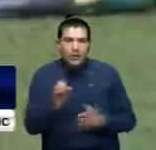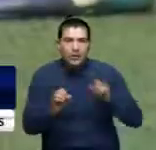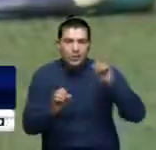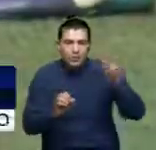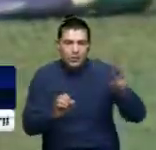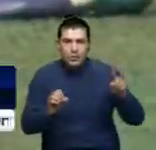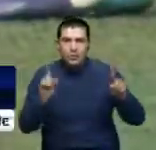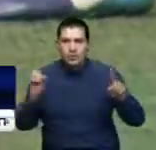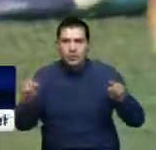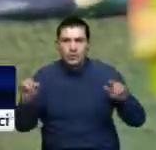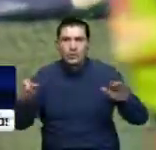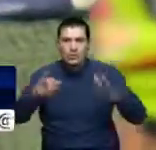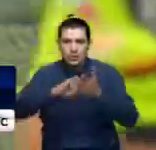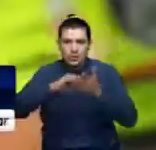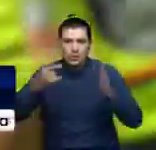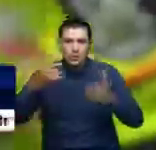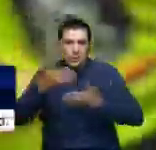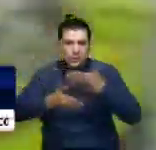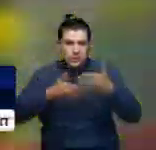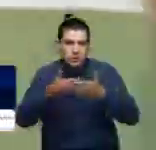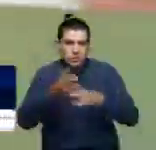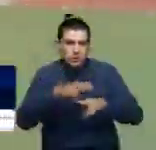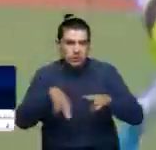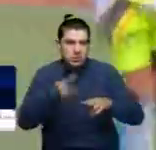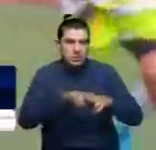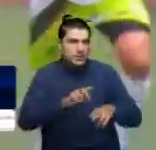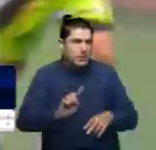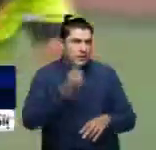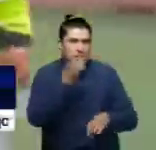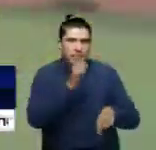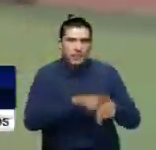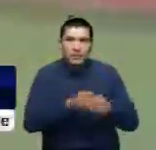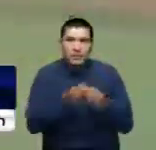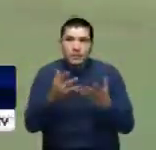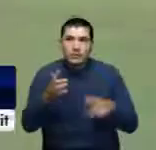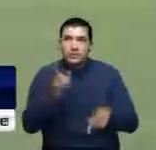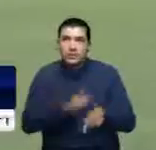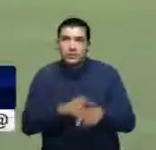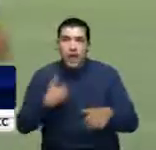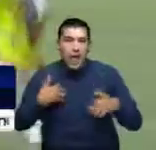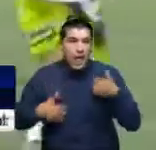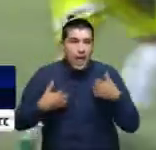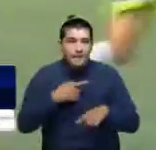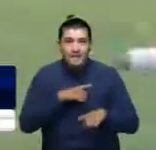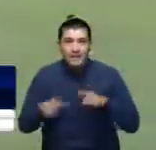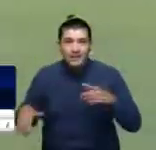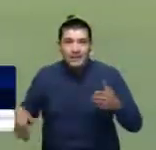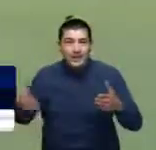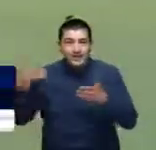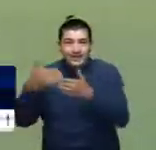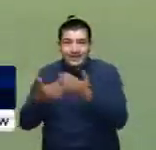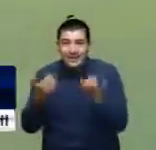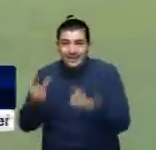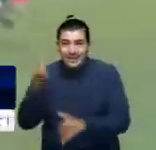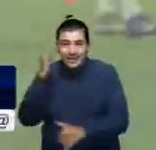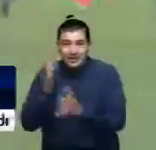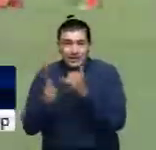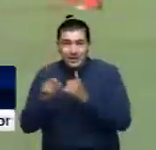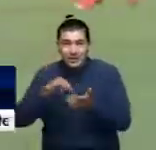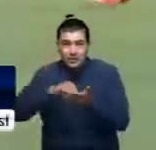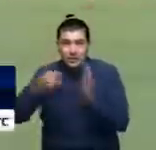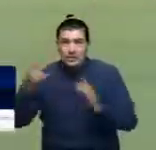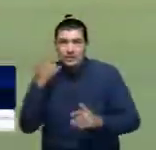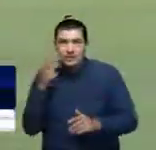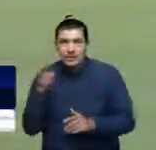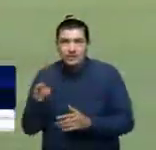partido de trámite normal en los primeros 45 minutos, muchas emociones, pero al finalizar, el cuadro de las UTS que vemos